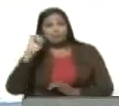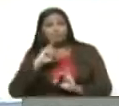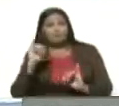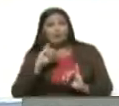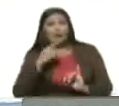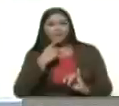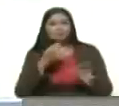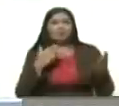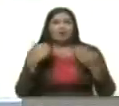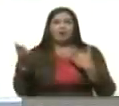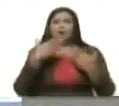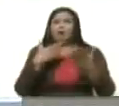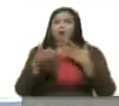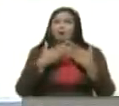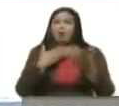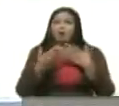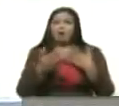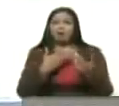pasa nada.